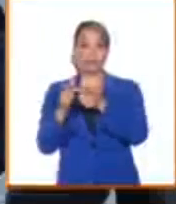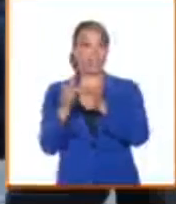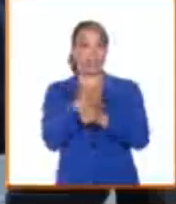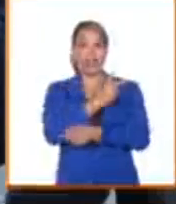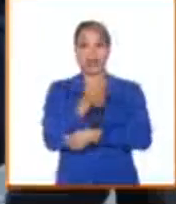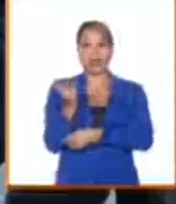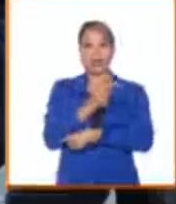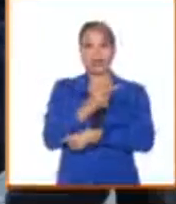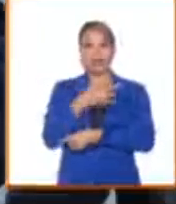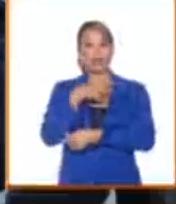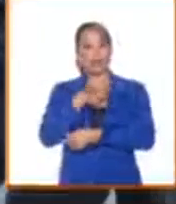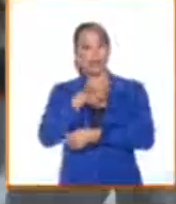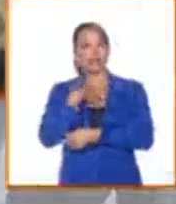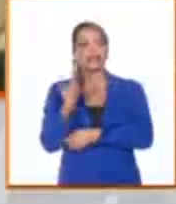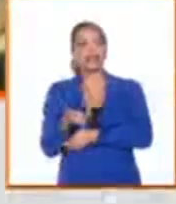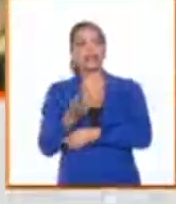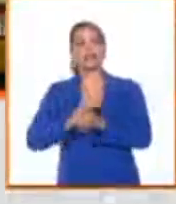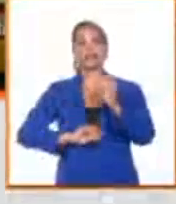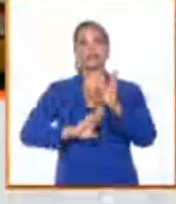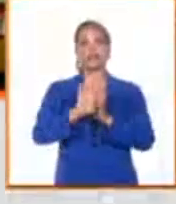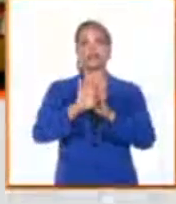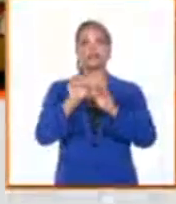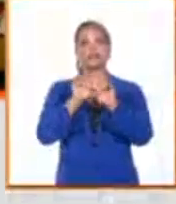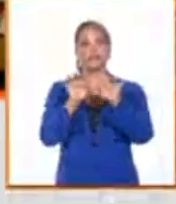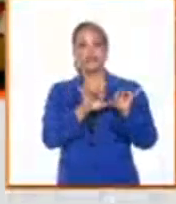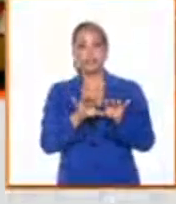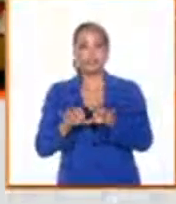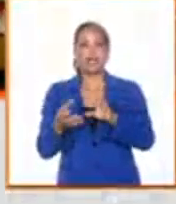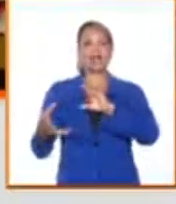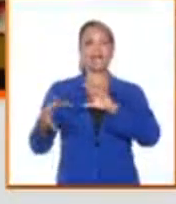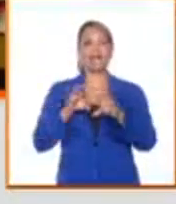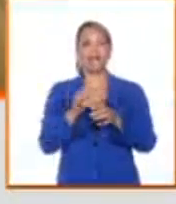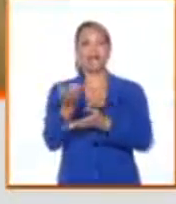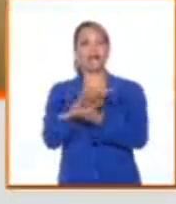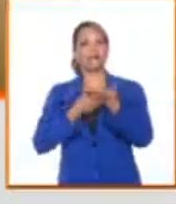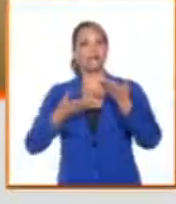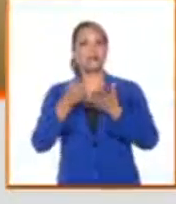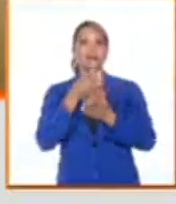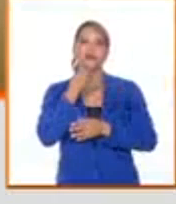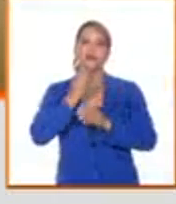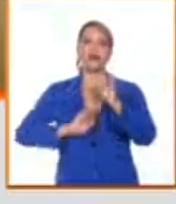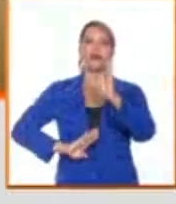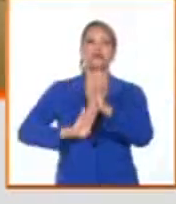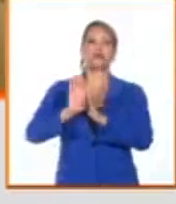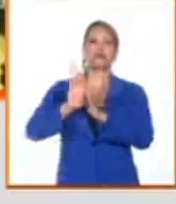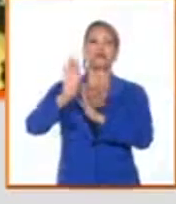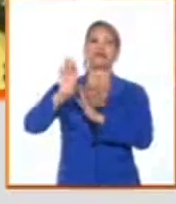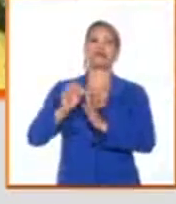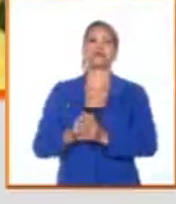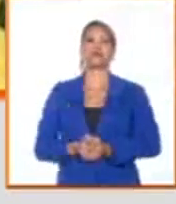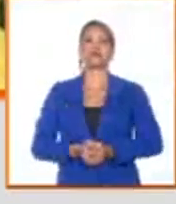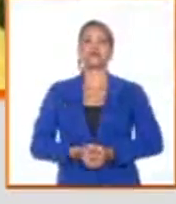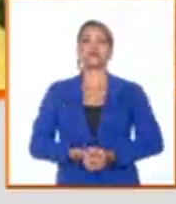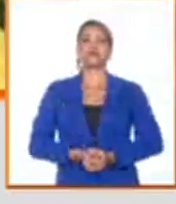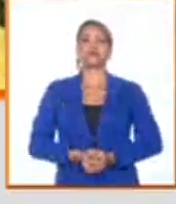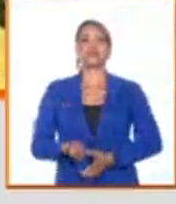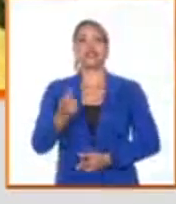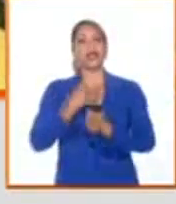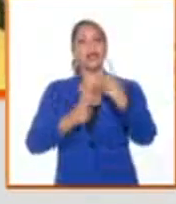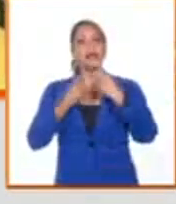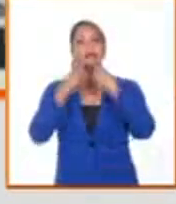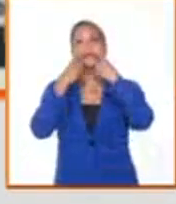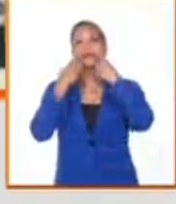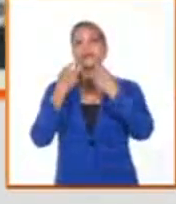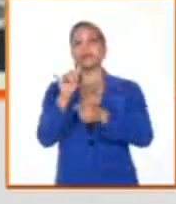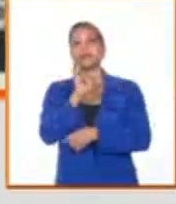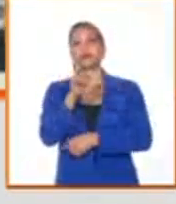sistema y en la manera en que armoniosamente él pueda desarrollarse. Yo creo que esto es clave. También